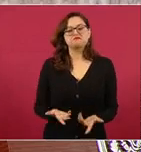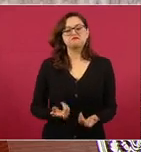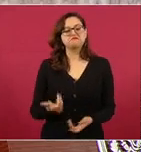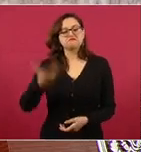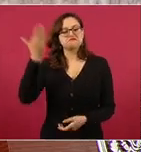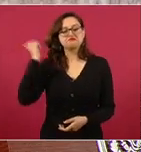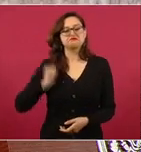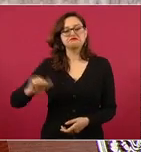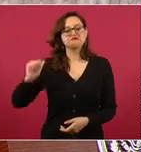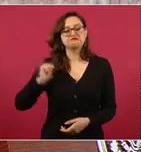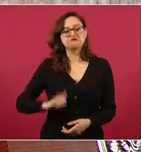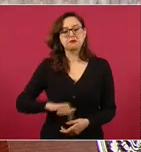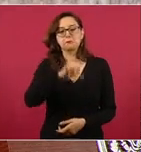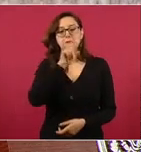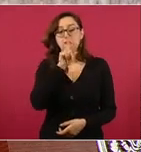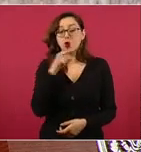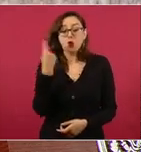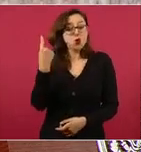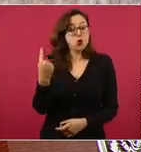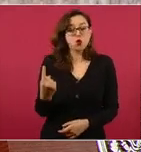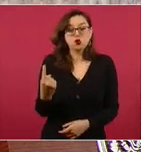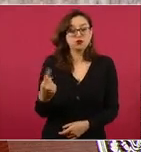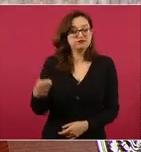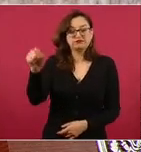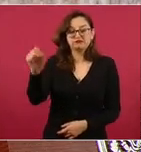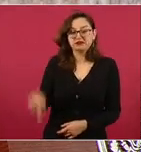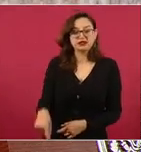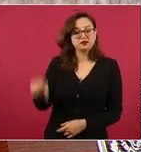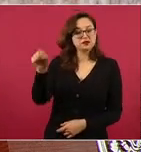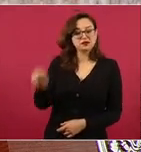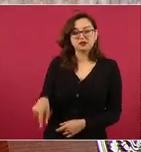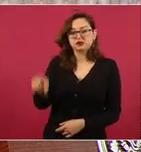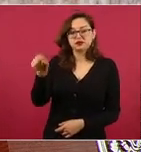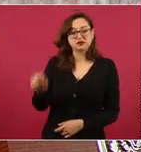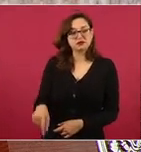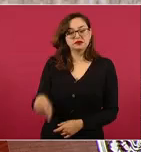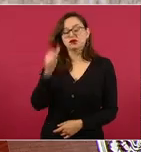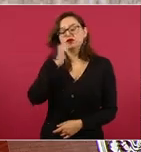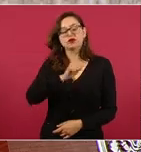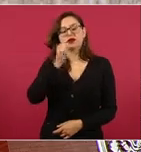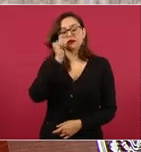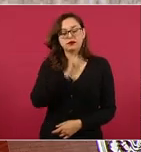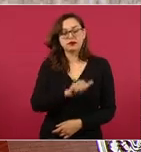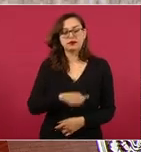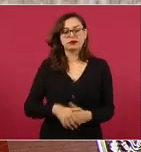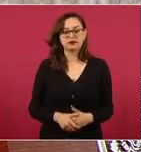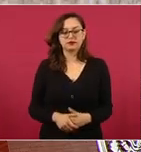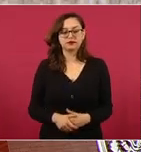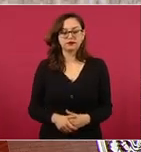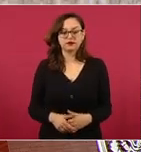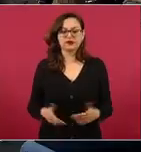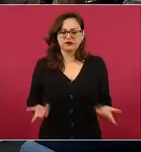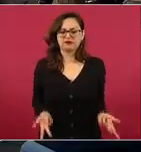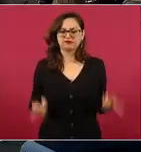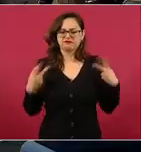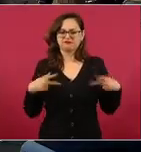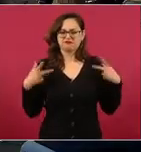manifestaciones opositoras, era un solo partido. Y sí había cierto